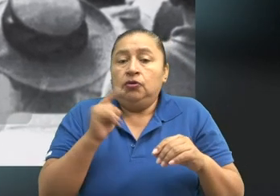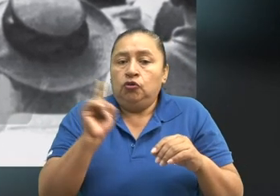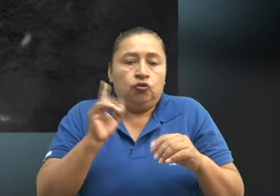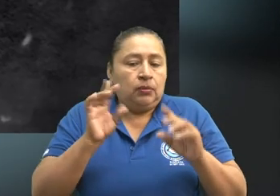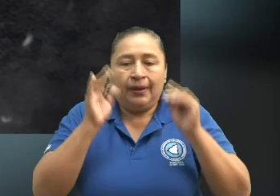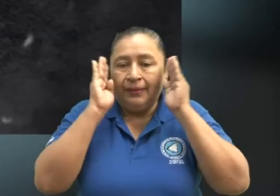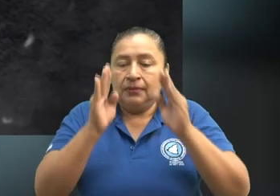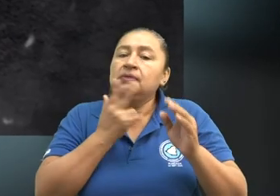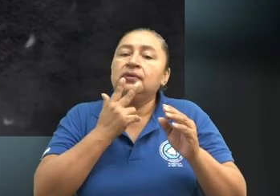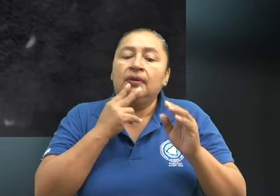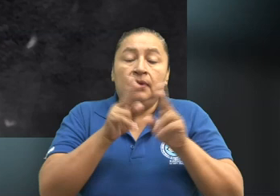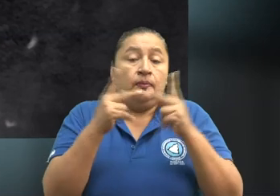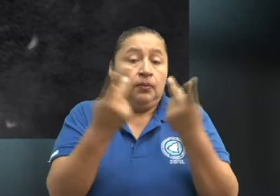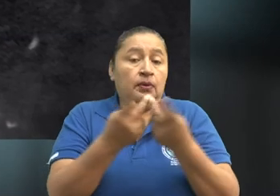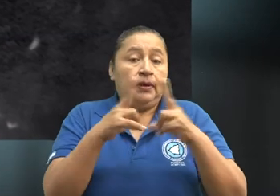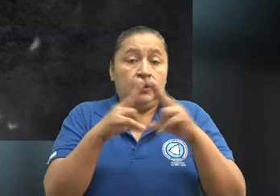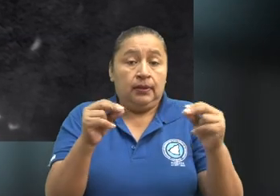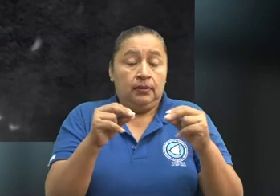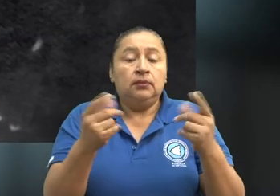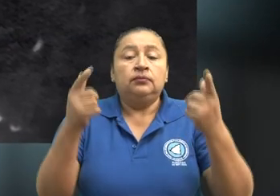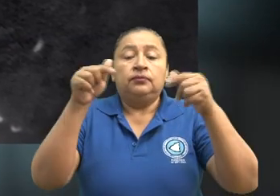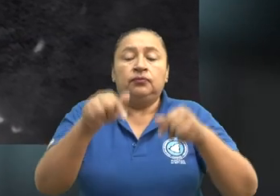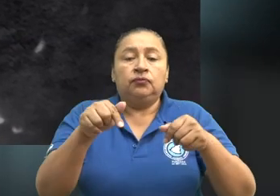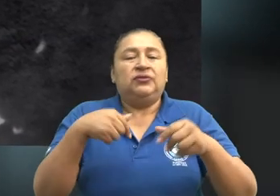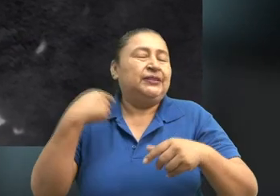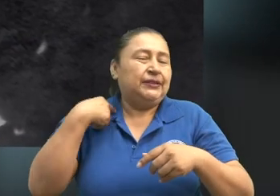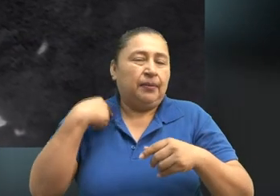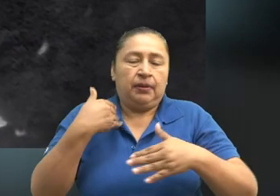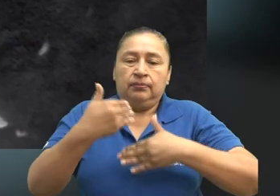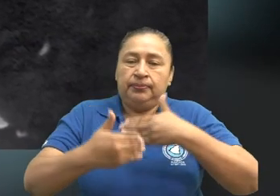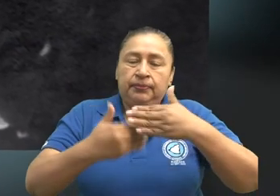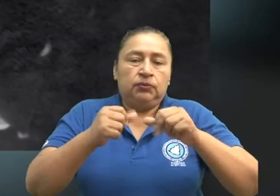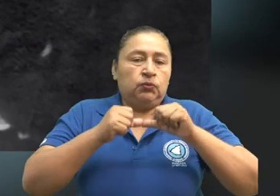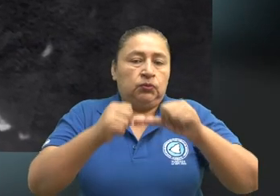intereses del pueblo nicaragüense, ¿verdad? Va a estar presente en la coyuntura de